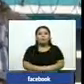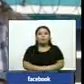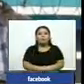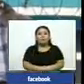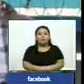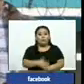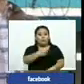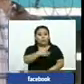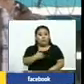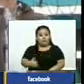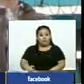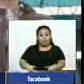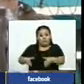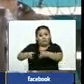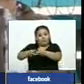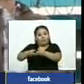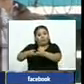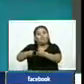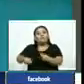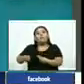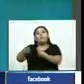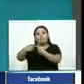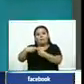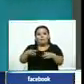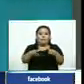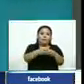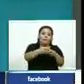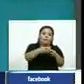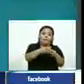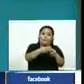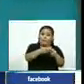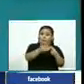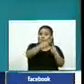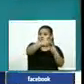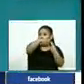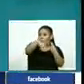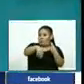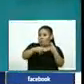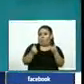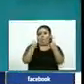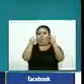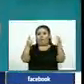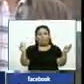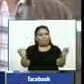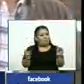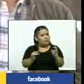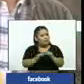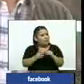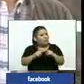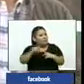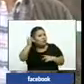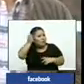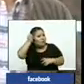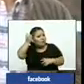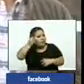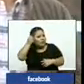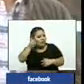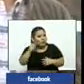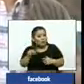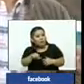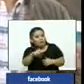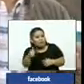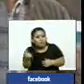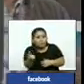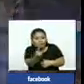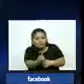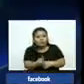El presidente del partido Arena y de Gana sostuvieron un encuentro que provocó sorpresa, pero además las reacciones de